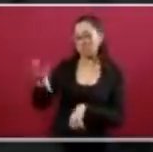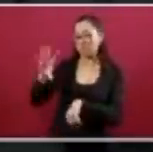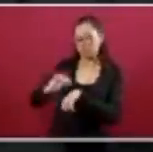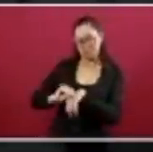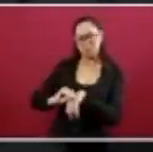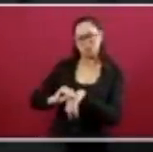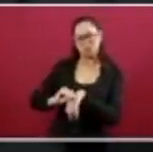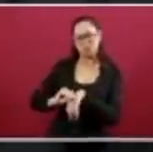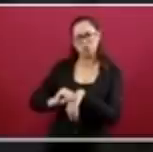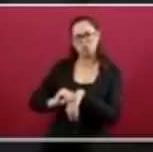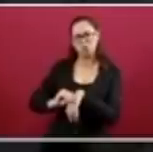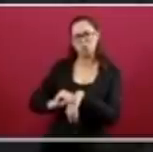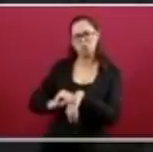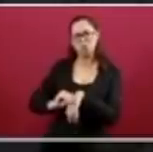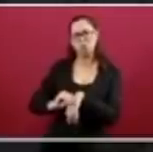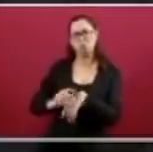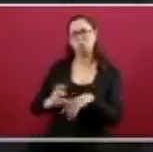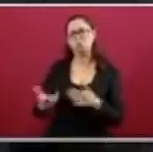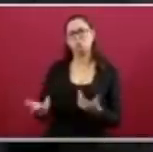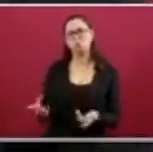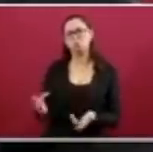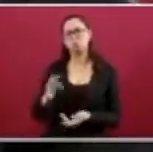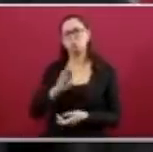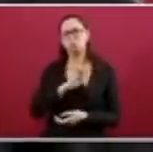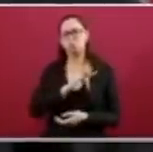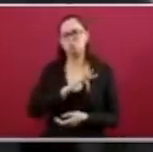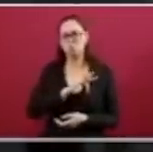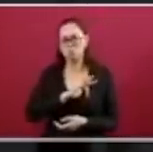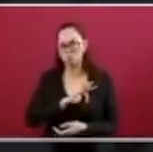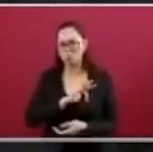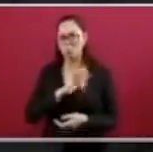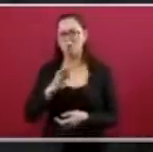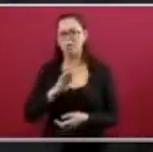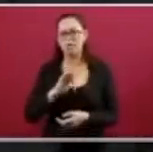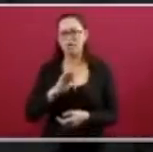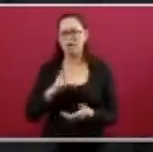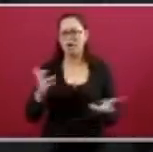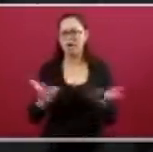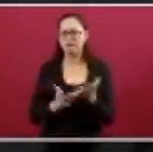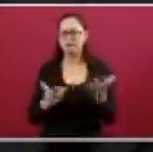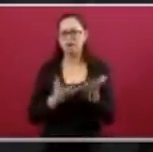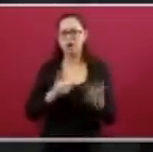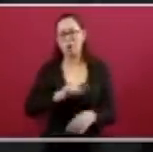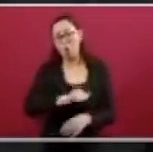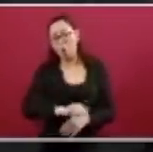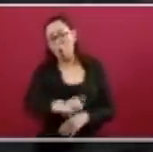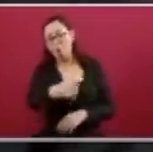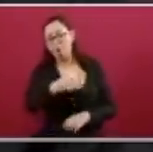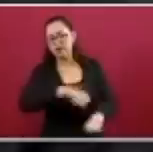una filial, así se llama, una empresa aparte, de energía,